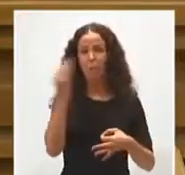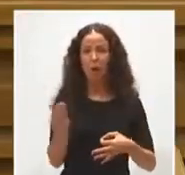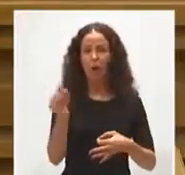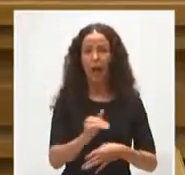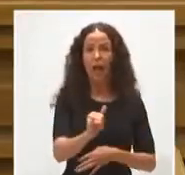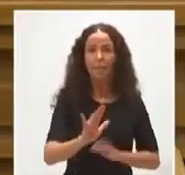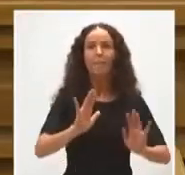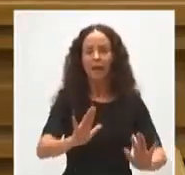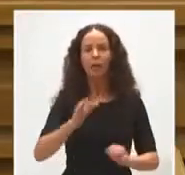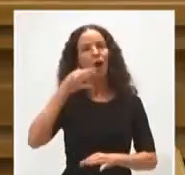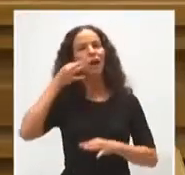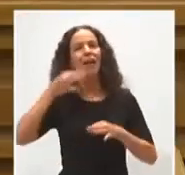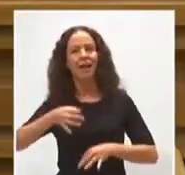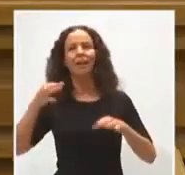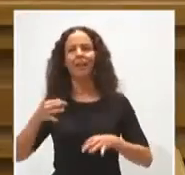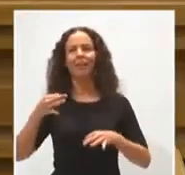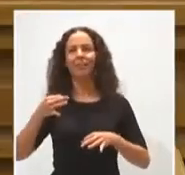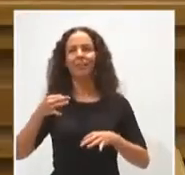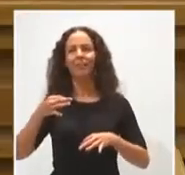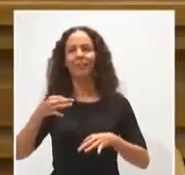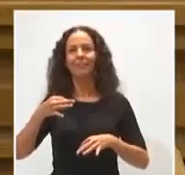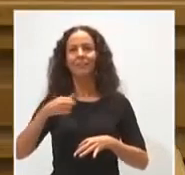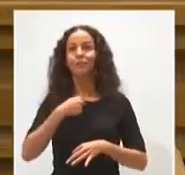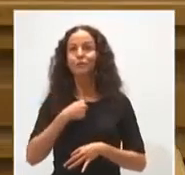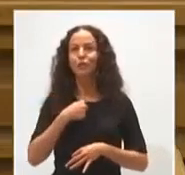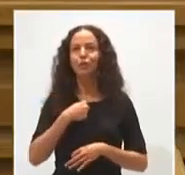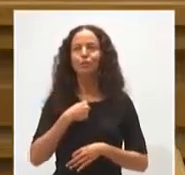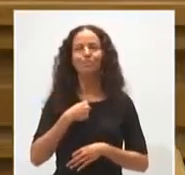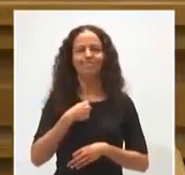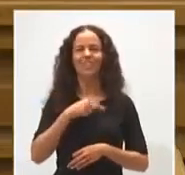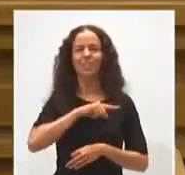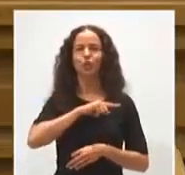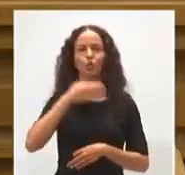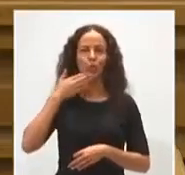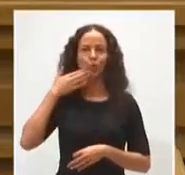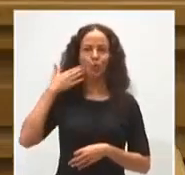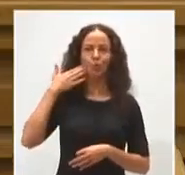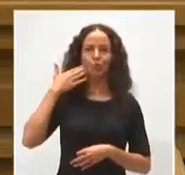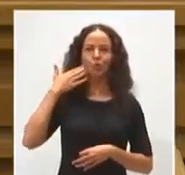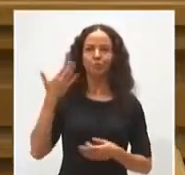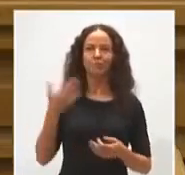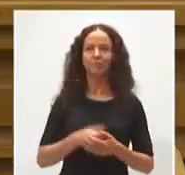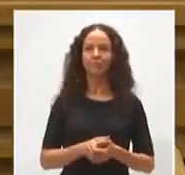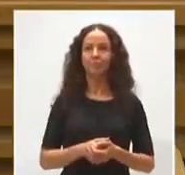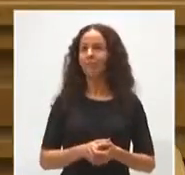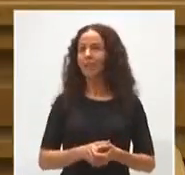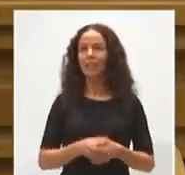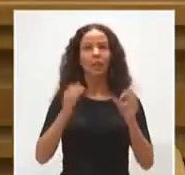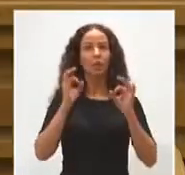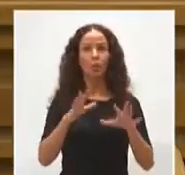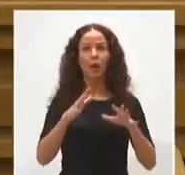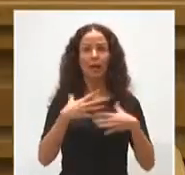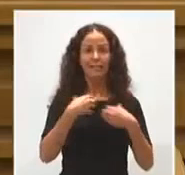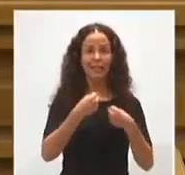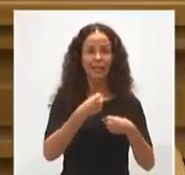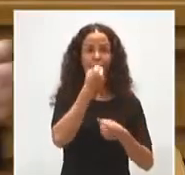es que la realidad es que yo estoy muy muy muy orgulloso de mena de la misma manera que en sanidad no para de